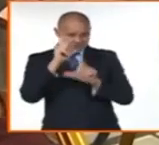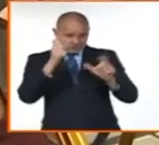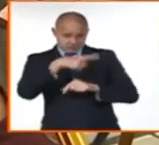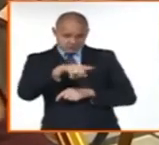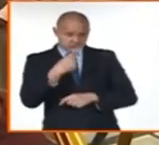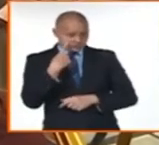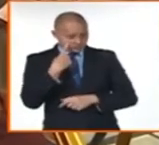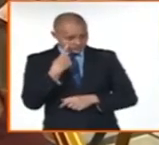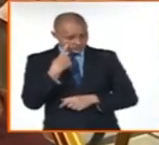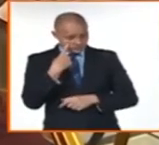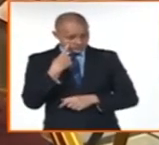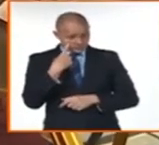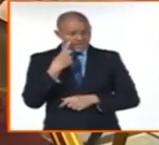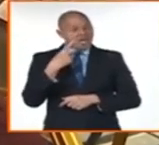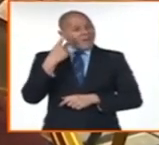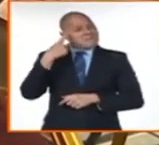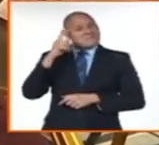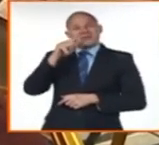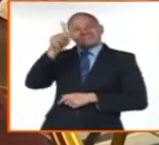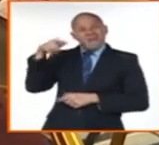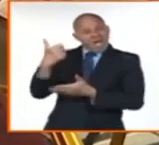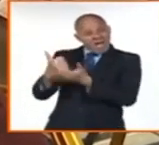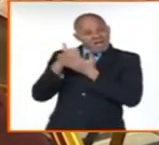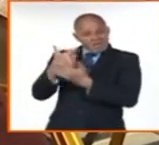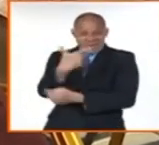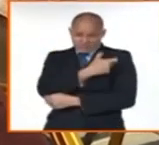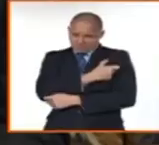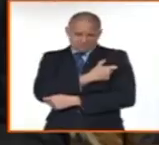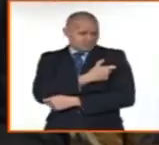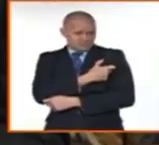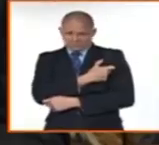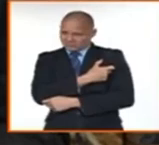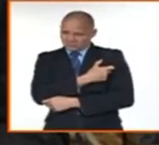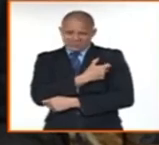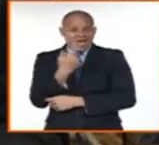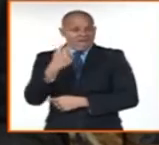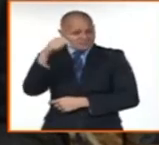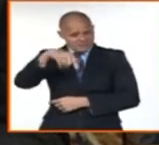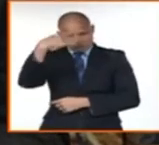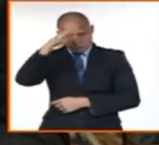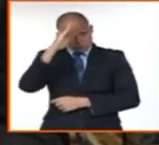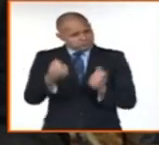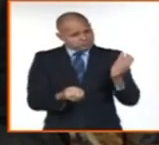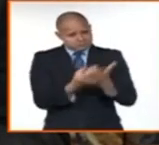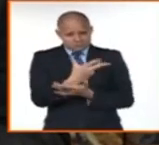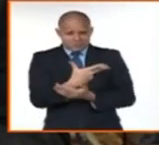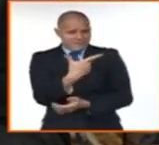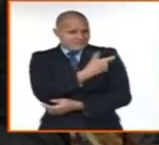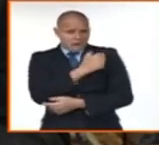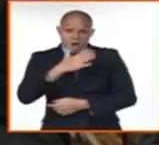cubana, nadie nos va a dar vacunas a nosotros. Necesitamos una vacuna cubana que nos garantice soberanía en la vacuna.